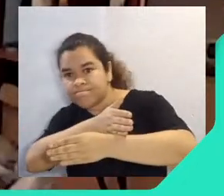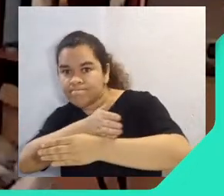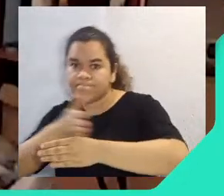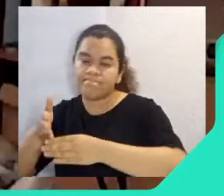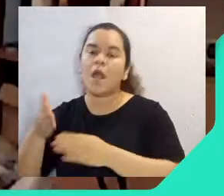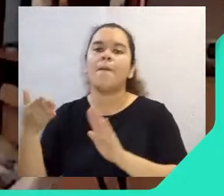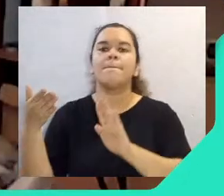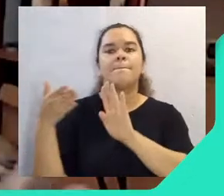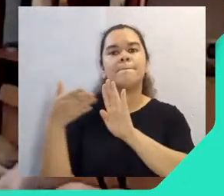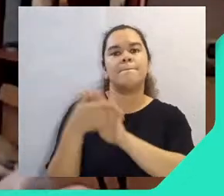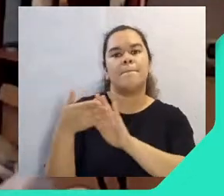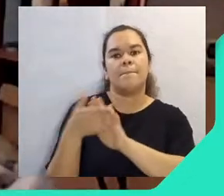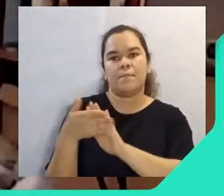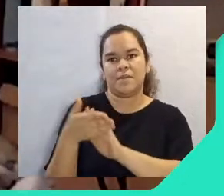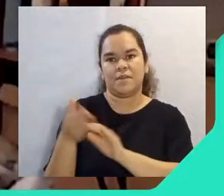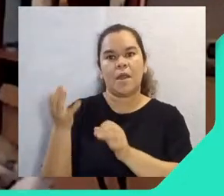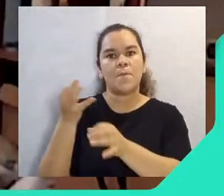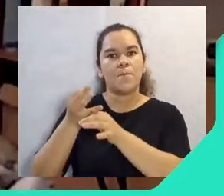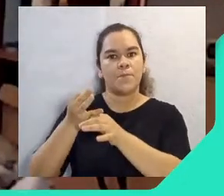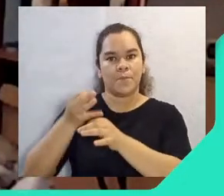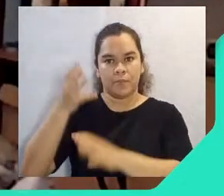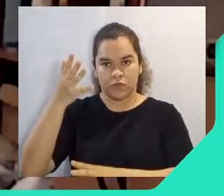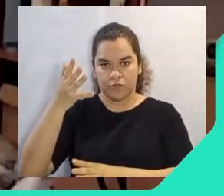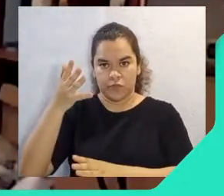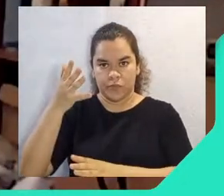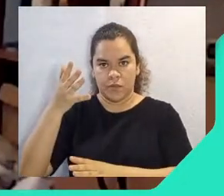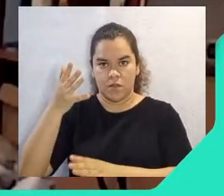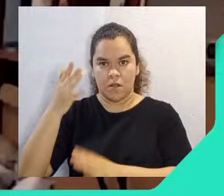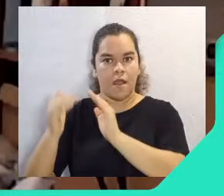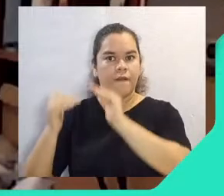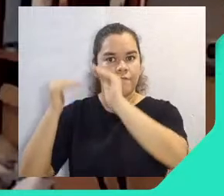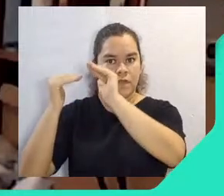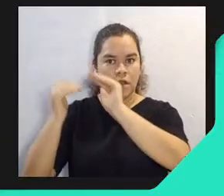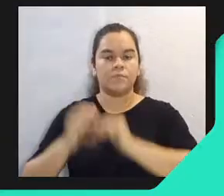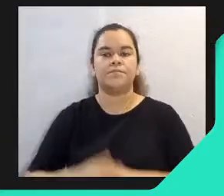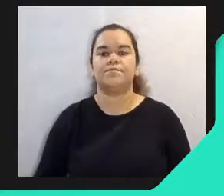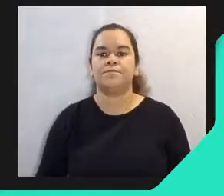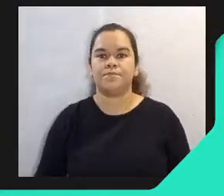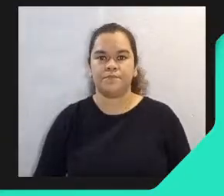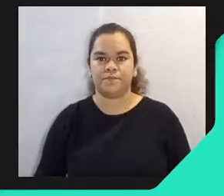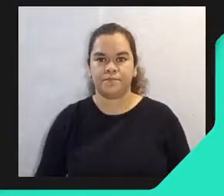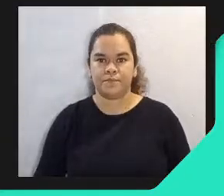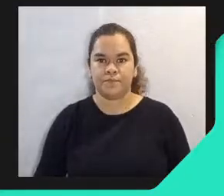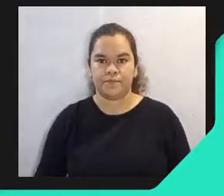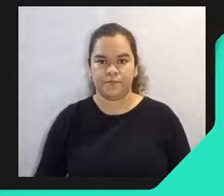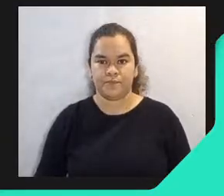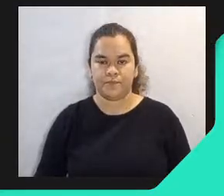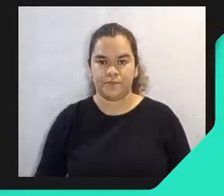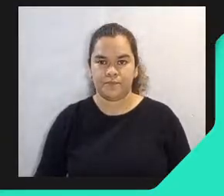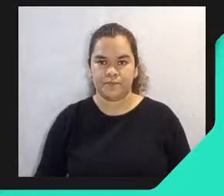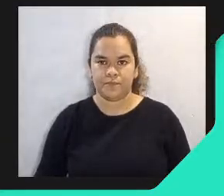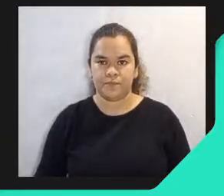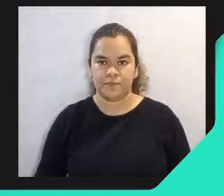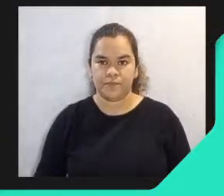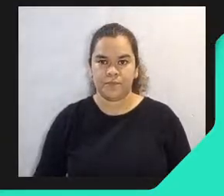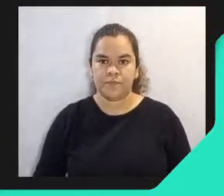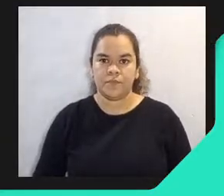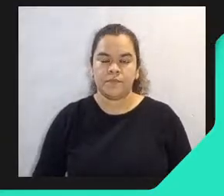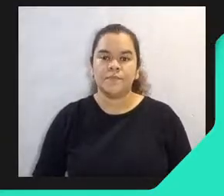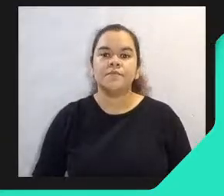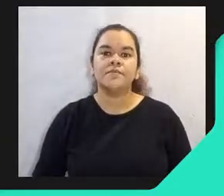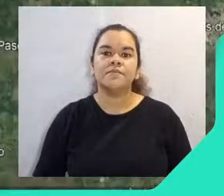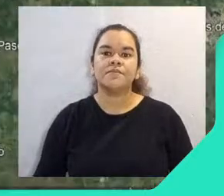de profesionalizantes, digamos, que van a ser de aplicación, digamos, en la